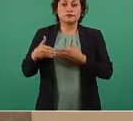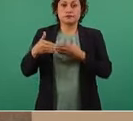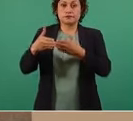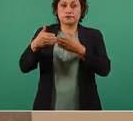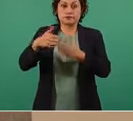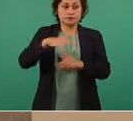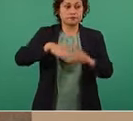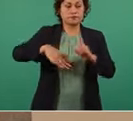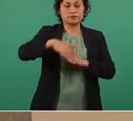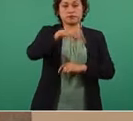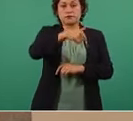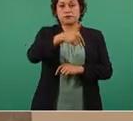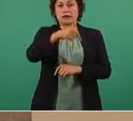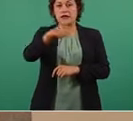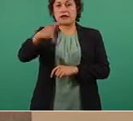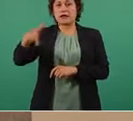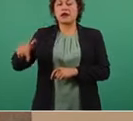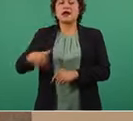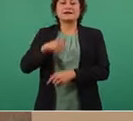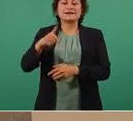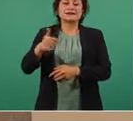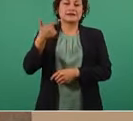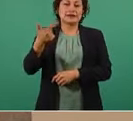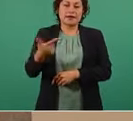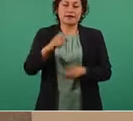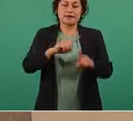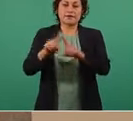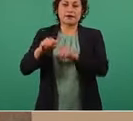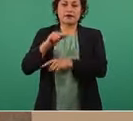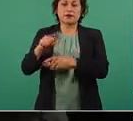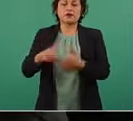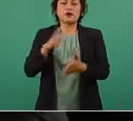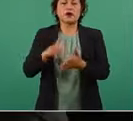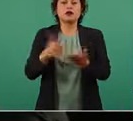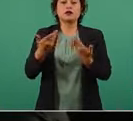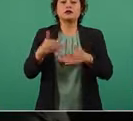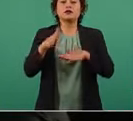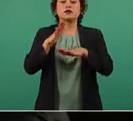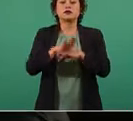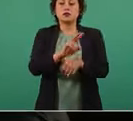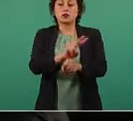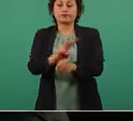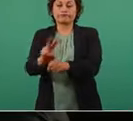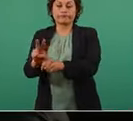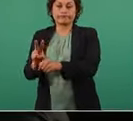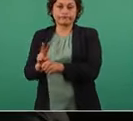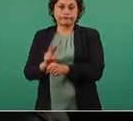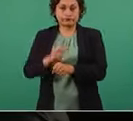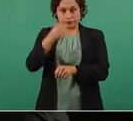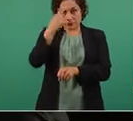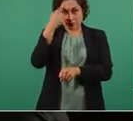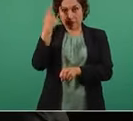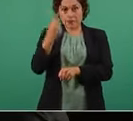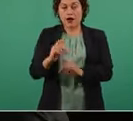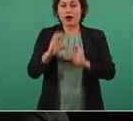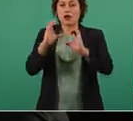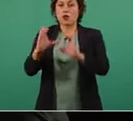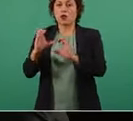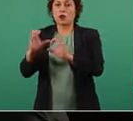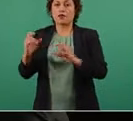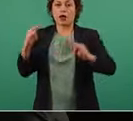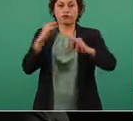navales permanentes para la seguridad. Y en lo que se refiere a patrullaje para la prevención de delitos de carretera, se han